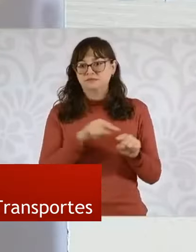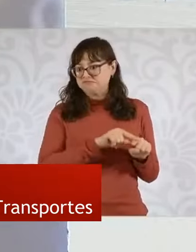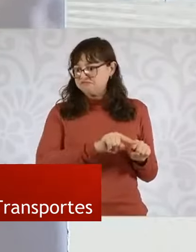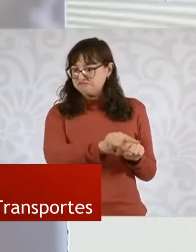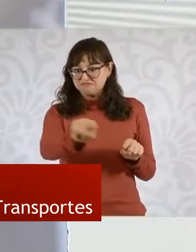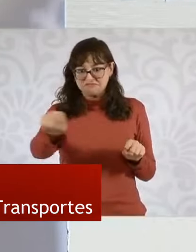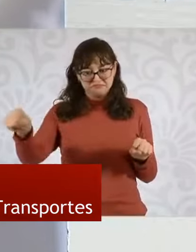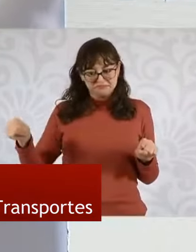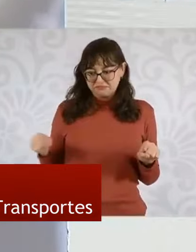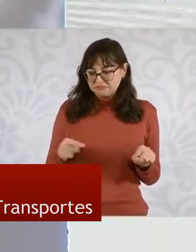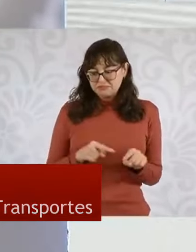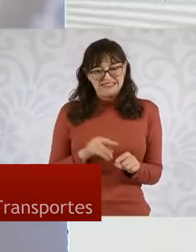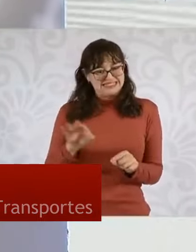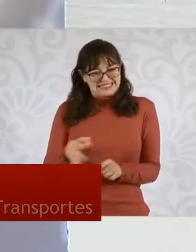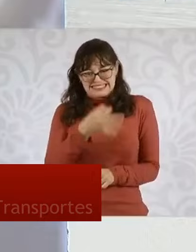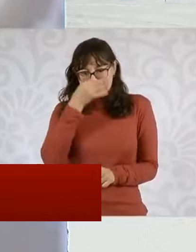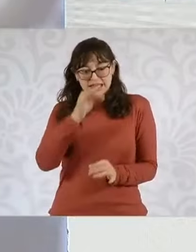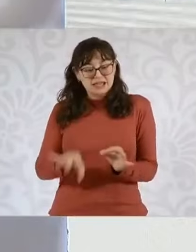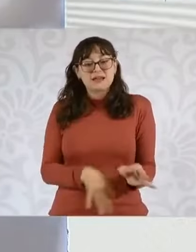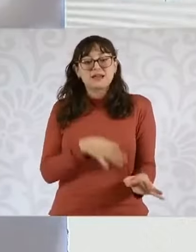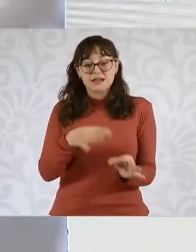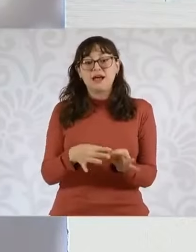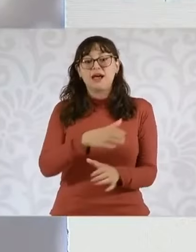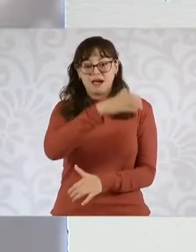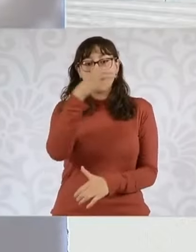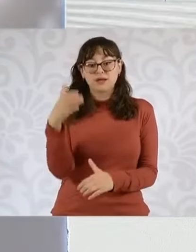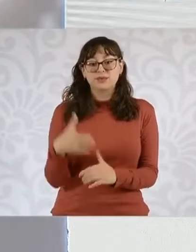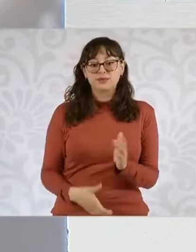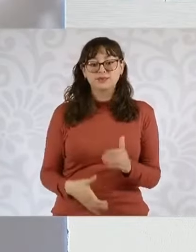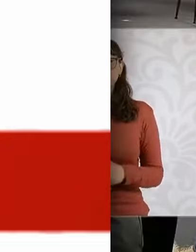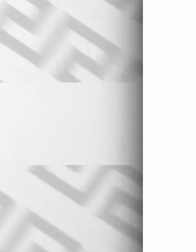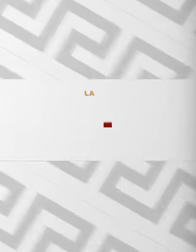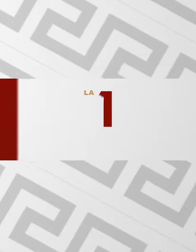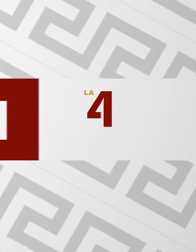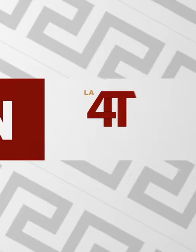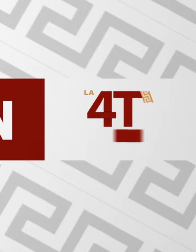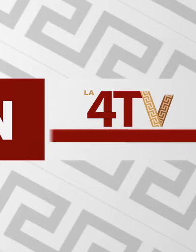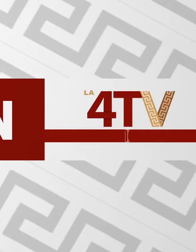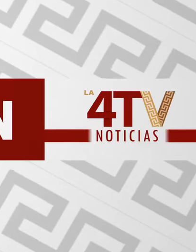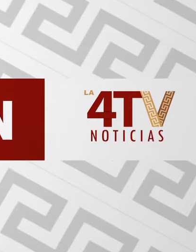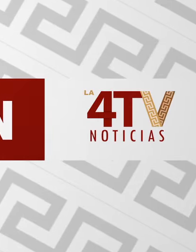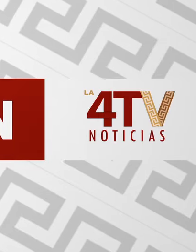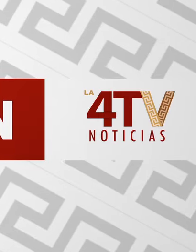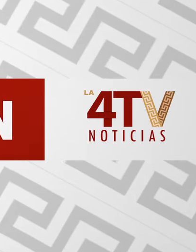estaremos concluyendo la parte del retorno en la estación.